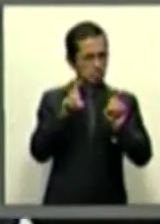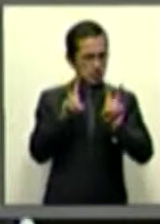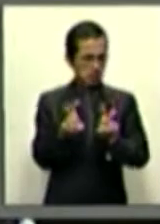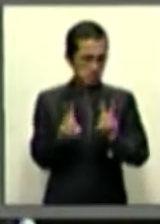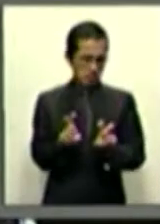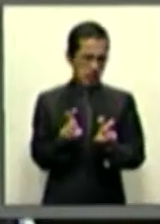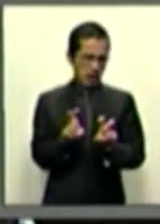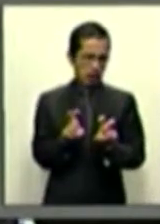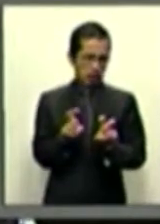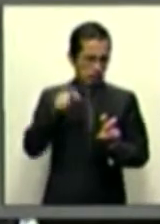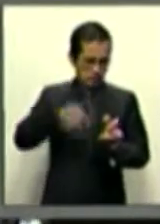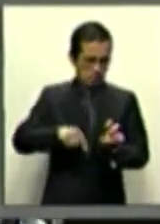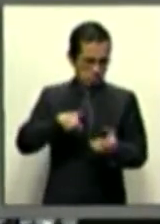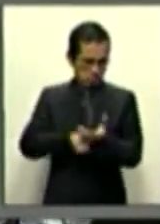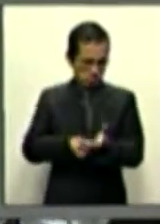de sesiones.